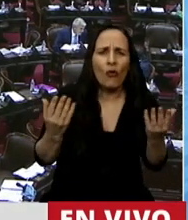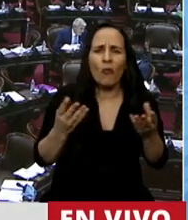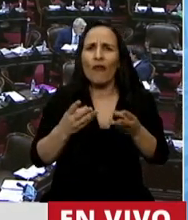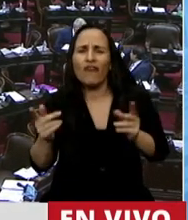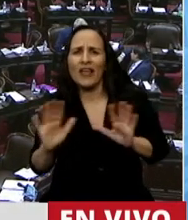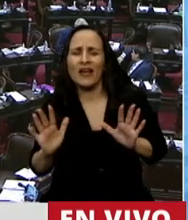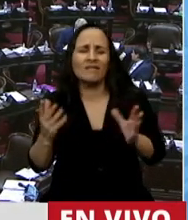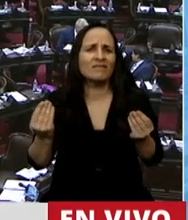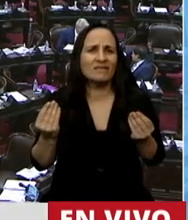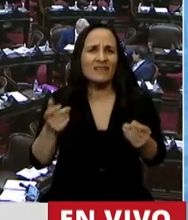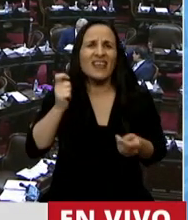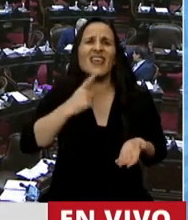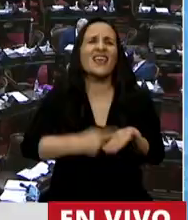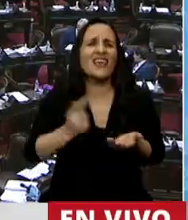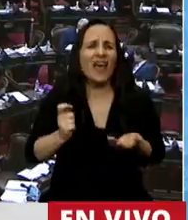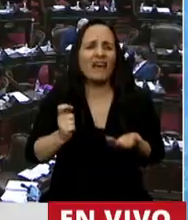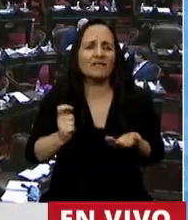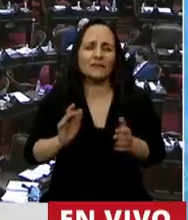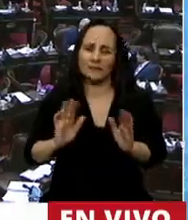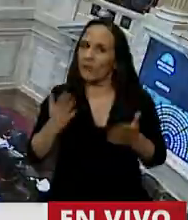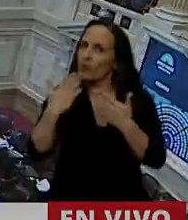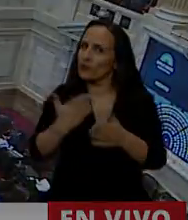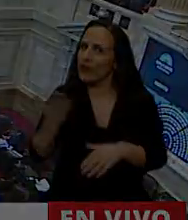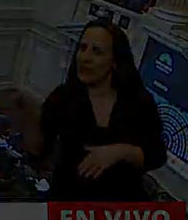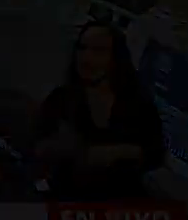y termina la vida? Muchas gracias, señor presidente. Muchas gracias, diputado Stefani.